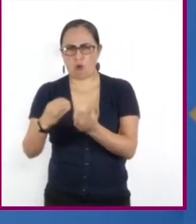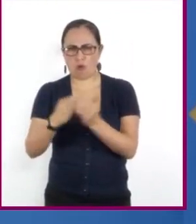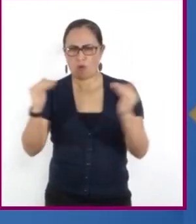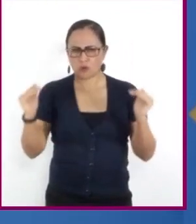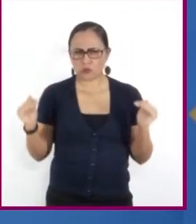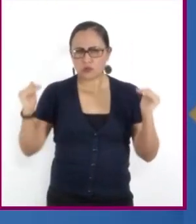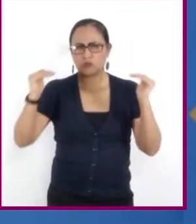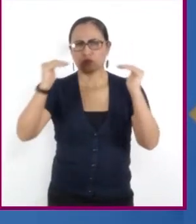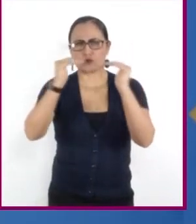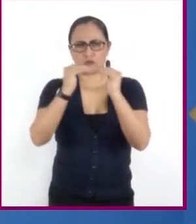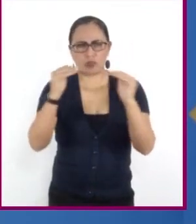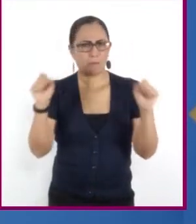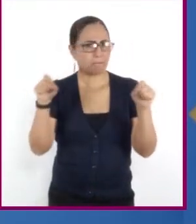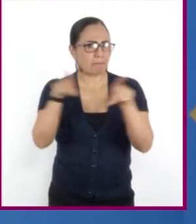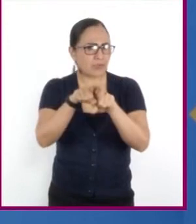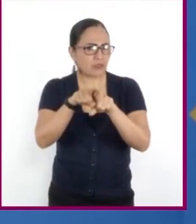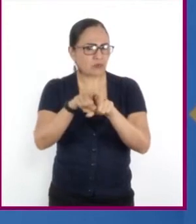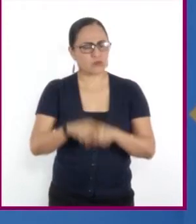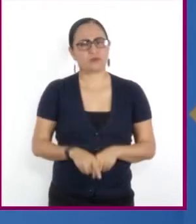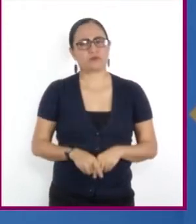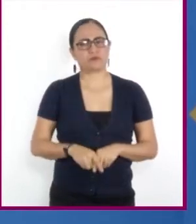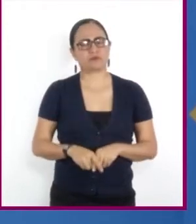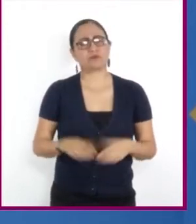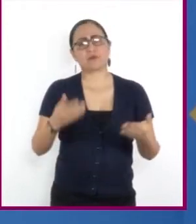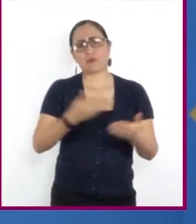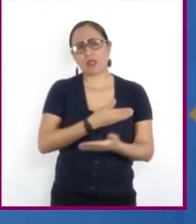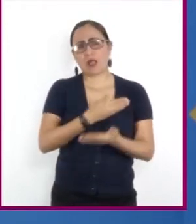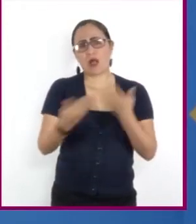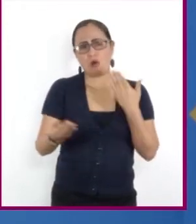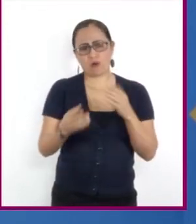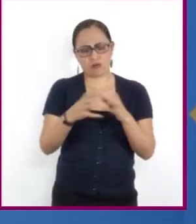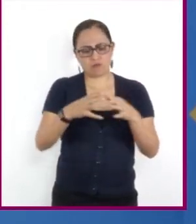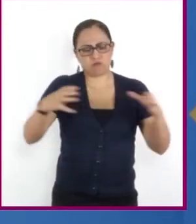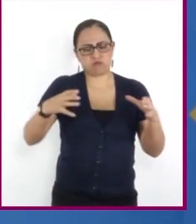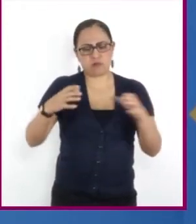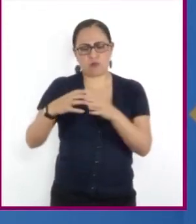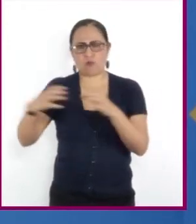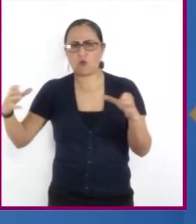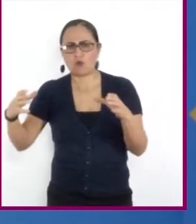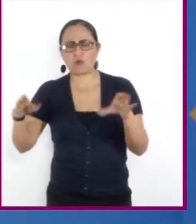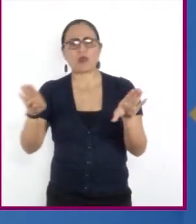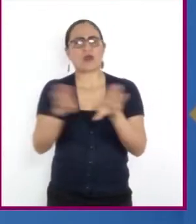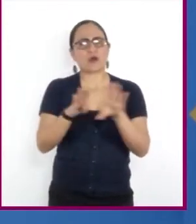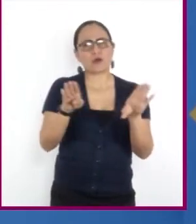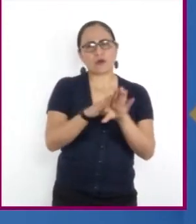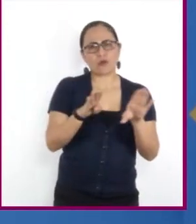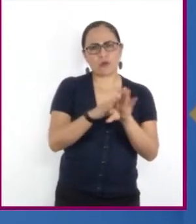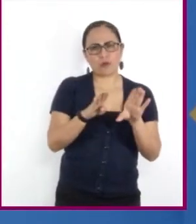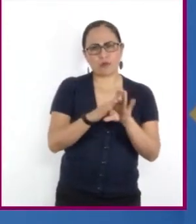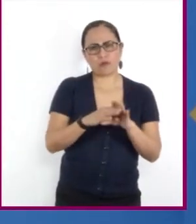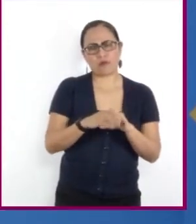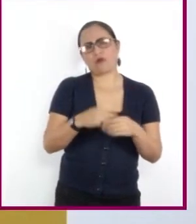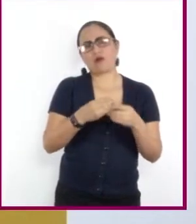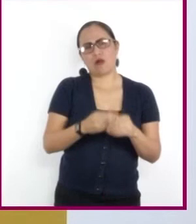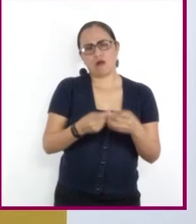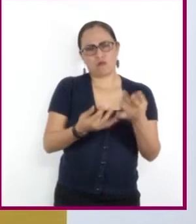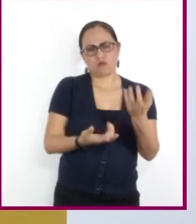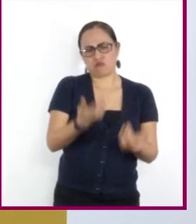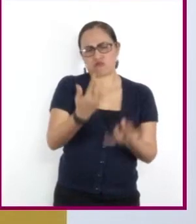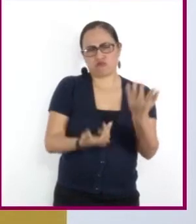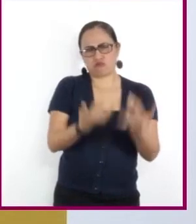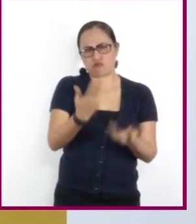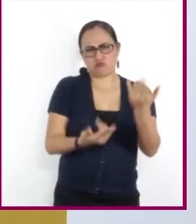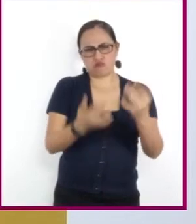lo mismo. Ahora lo único que necesitaba era calcular el volumen y la única manera de hacerlo era fundiendo la corona. Al